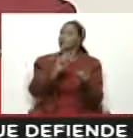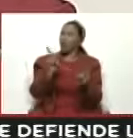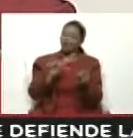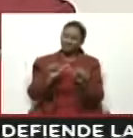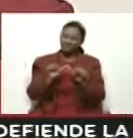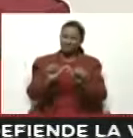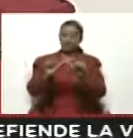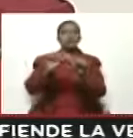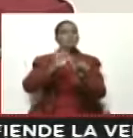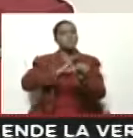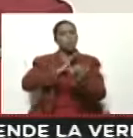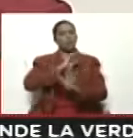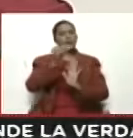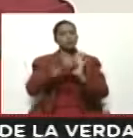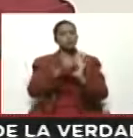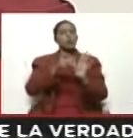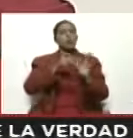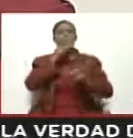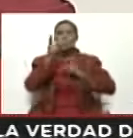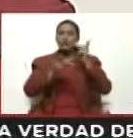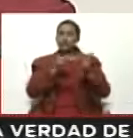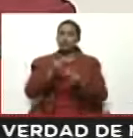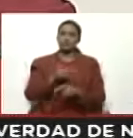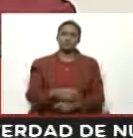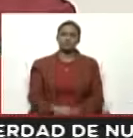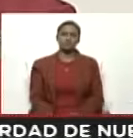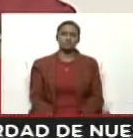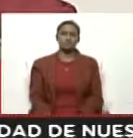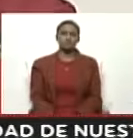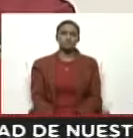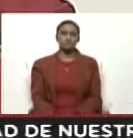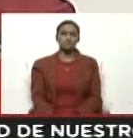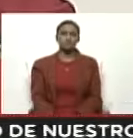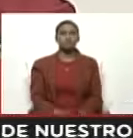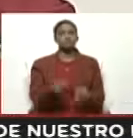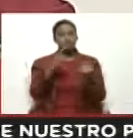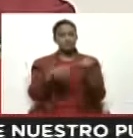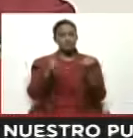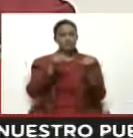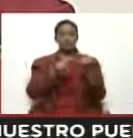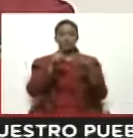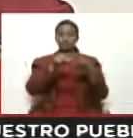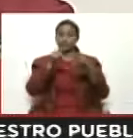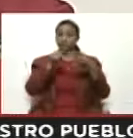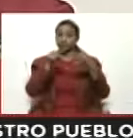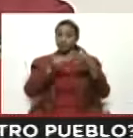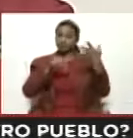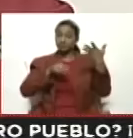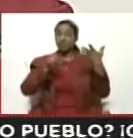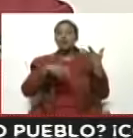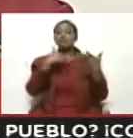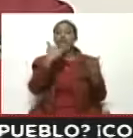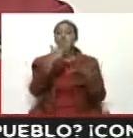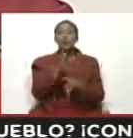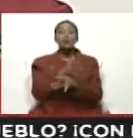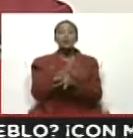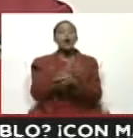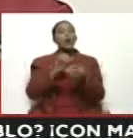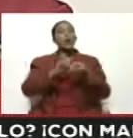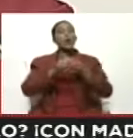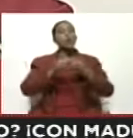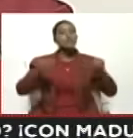pues. No aflojemos en nada allí. Tenemos una nueva clasificada de los Juegos Olímpicos, Jovaini